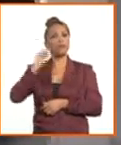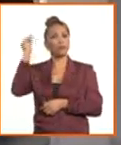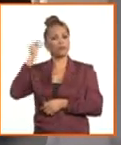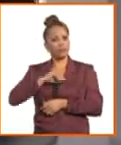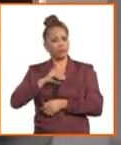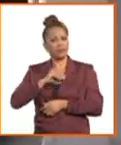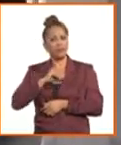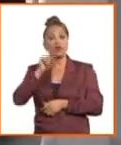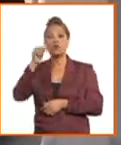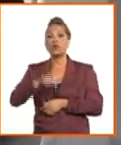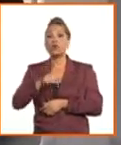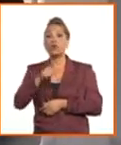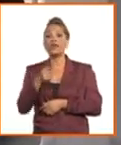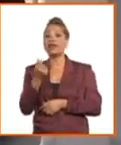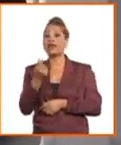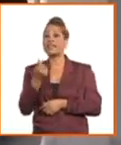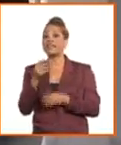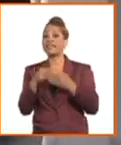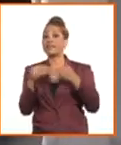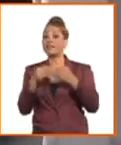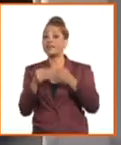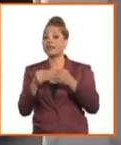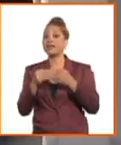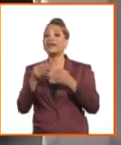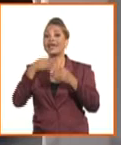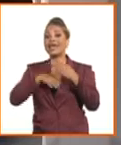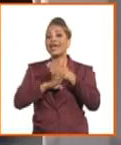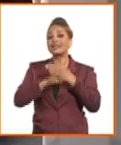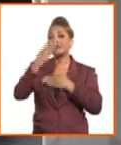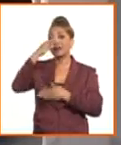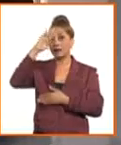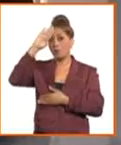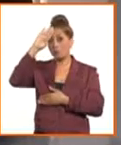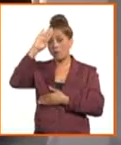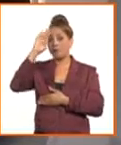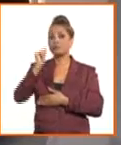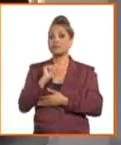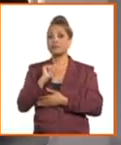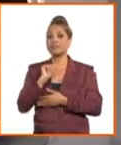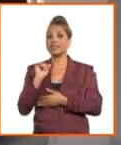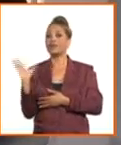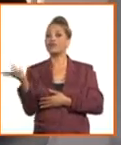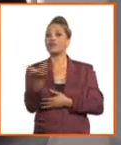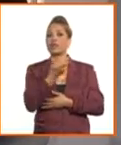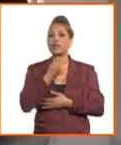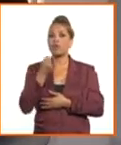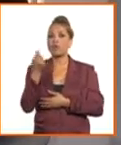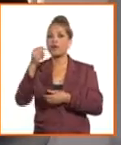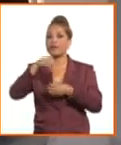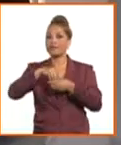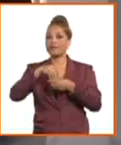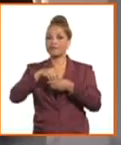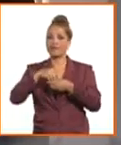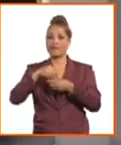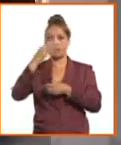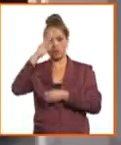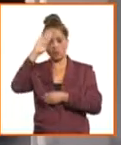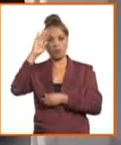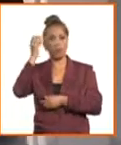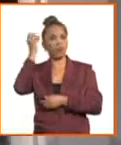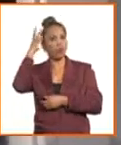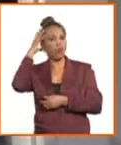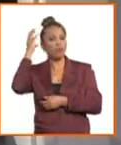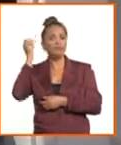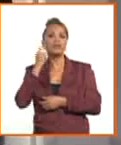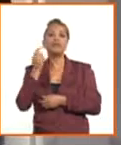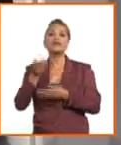hoy hay un nivel de divisa que está entrando al país que no está siendo captada por el sistema financiero nacional. Se está moviendo